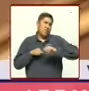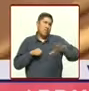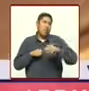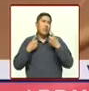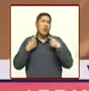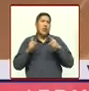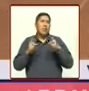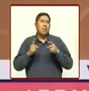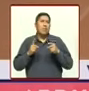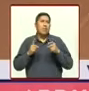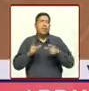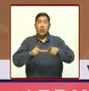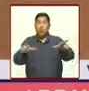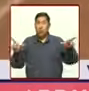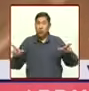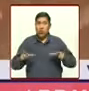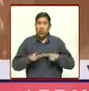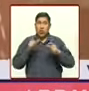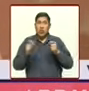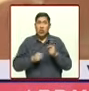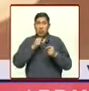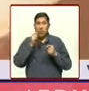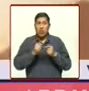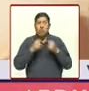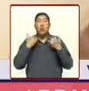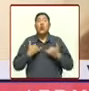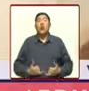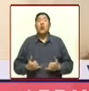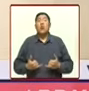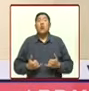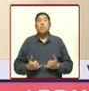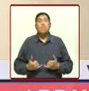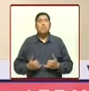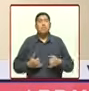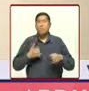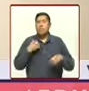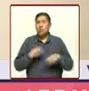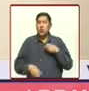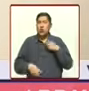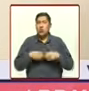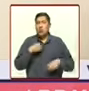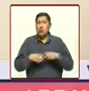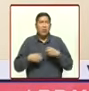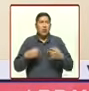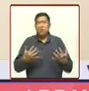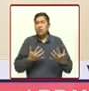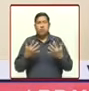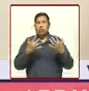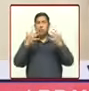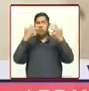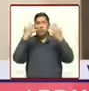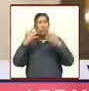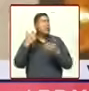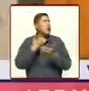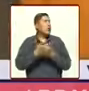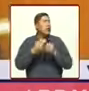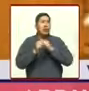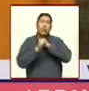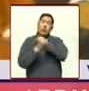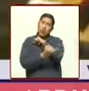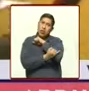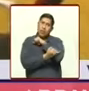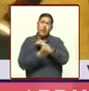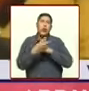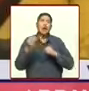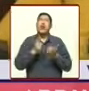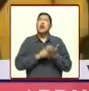poder ir a los lugares específicos donde hoy los incendios están atacando, ya que la densa humareda ha llegado ya hasta San José de